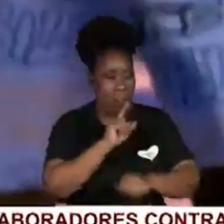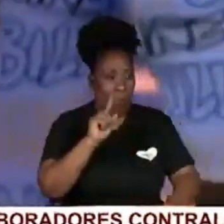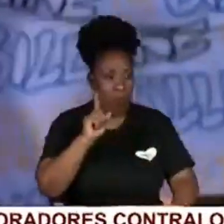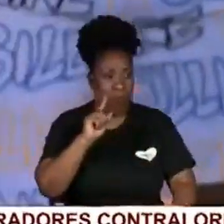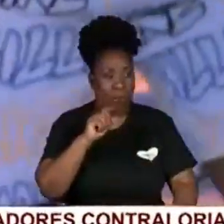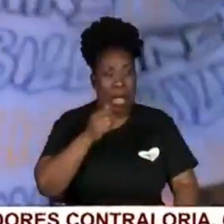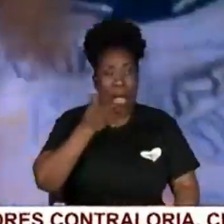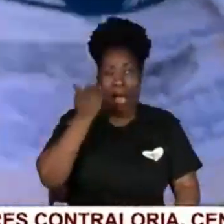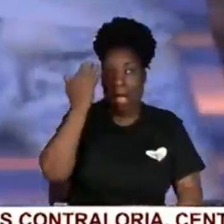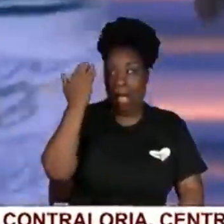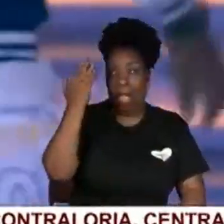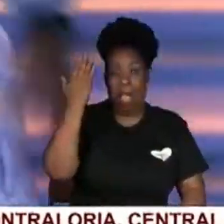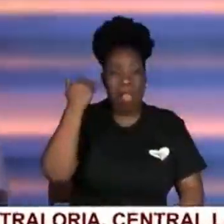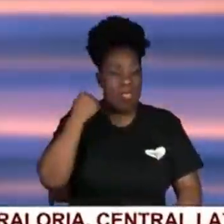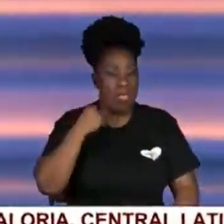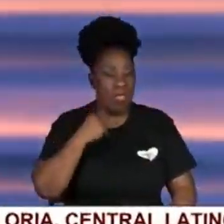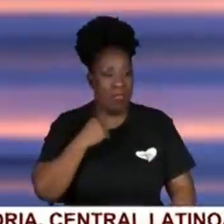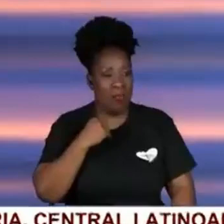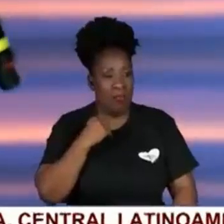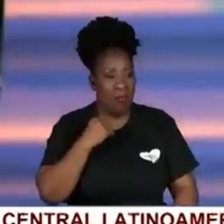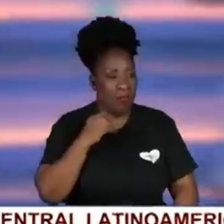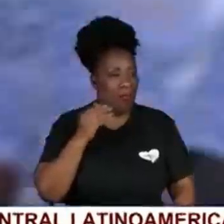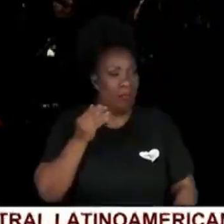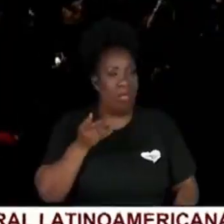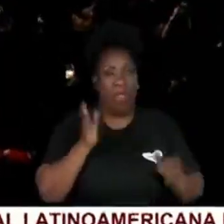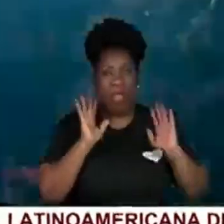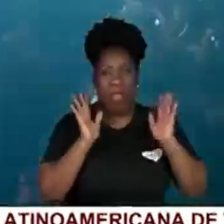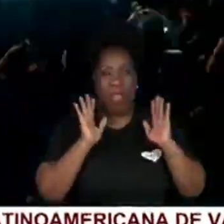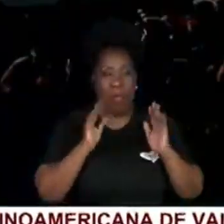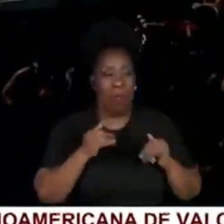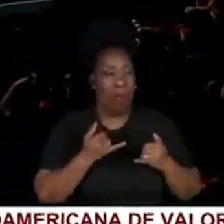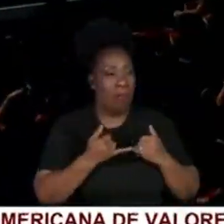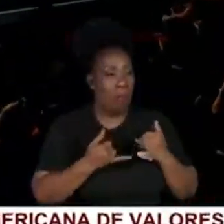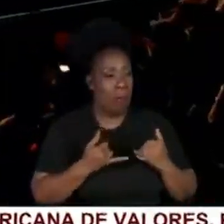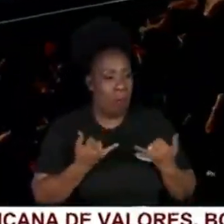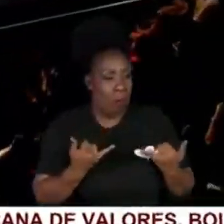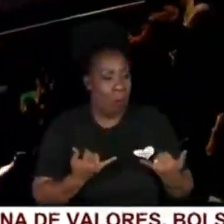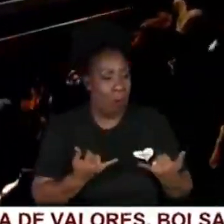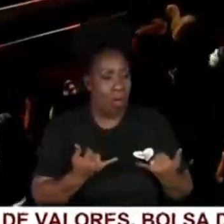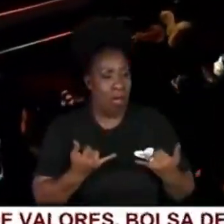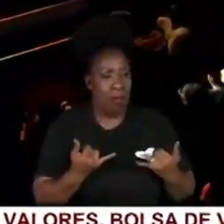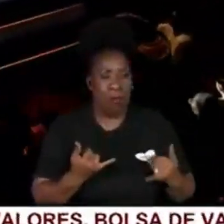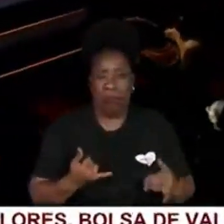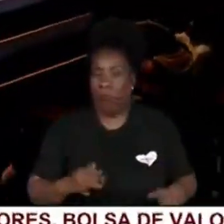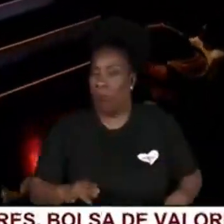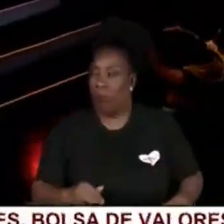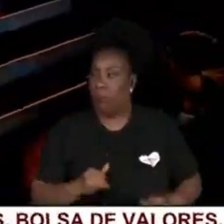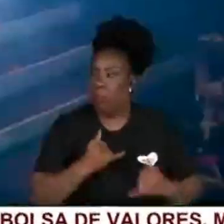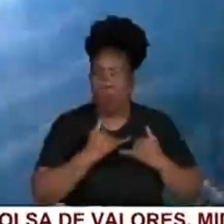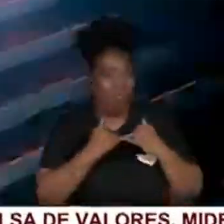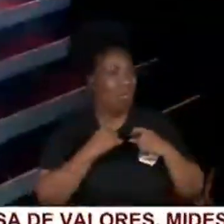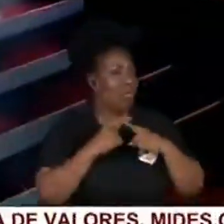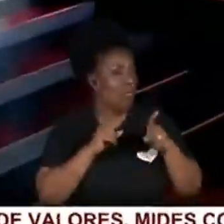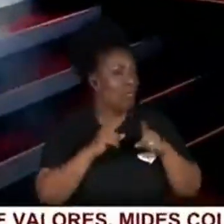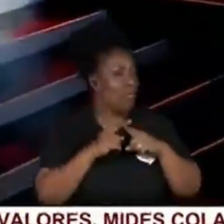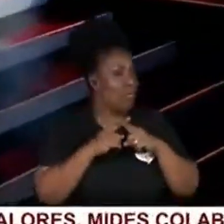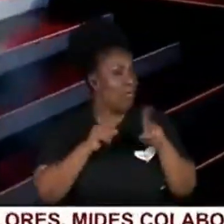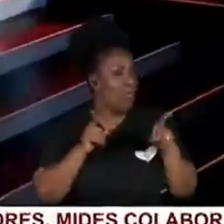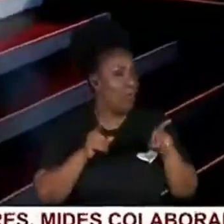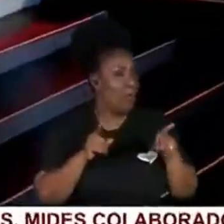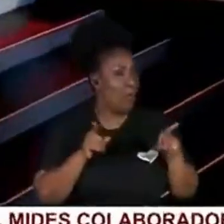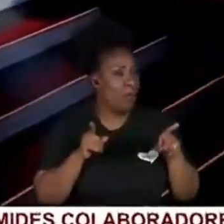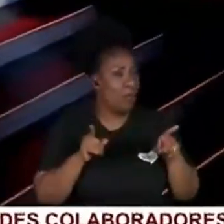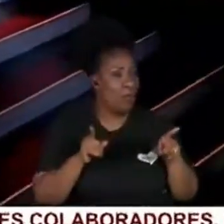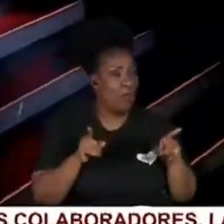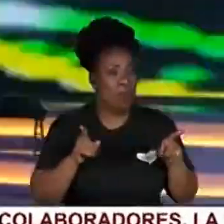rosita, fresita, por eso yo a sufrir. El que me hacía llorar, ahora va a sufrir. No le entenderás si yo nunca le entendí. La mía ¿cómo? Ya la